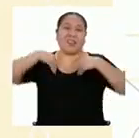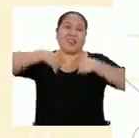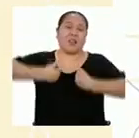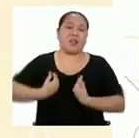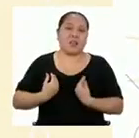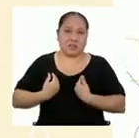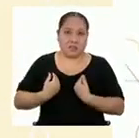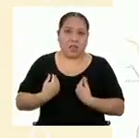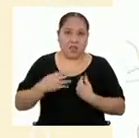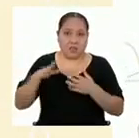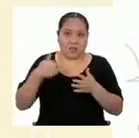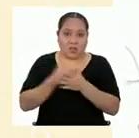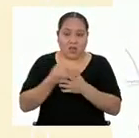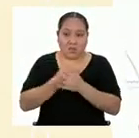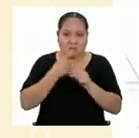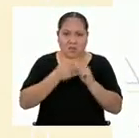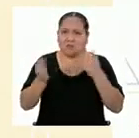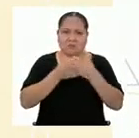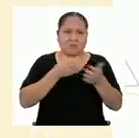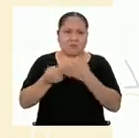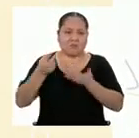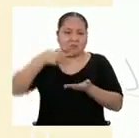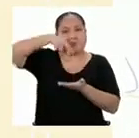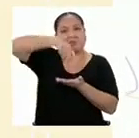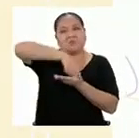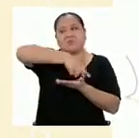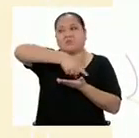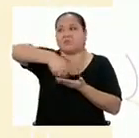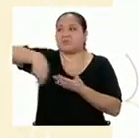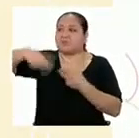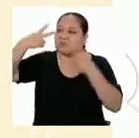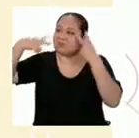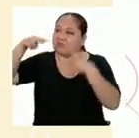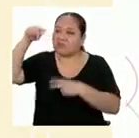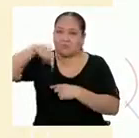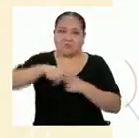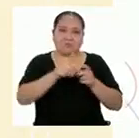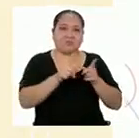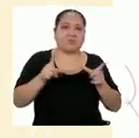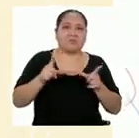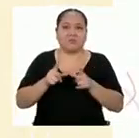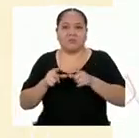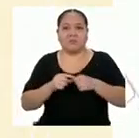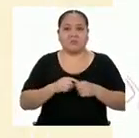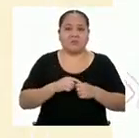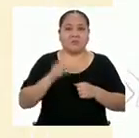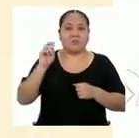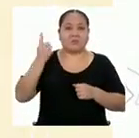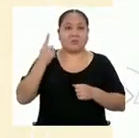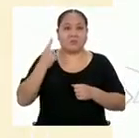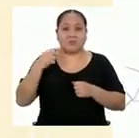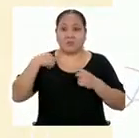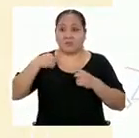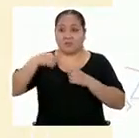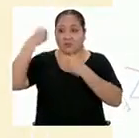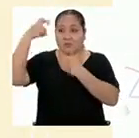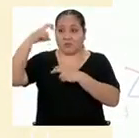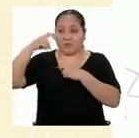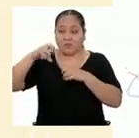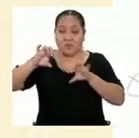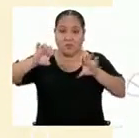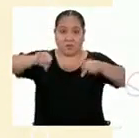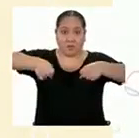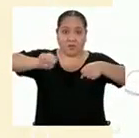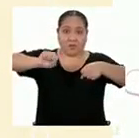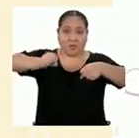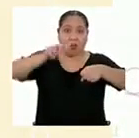decidí salir a descubrir la aventura que tenía por ofrecer aquella ciudad. Primero, decidí pasear en cuatrimoto.